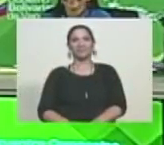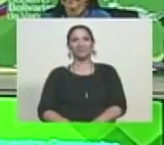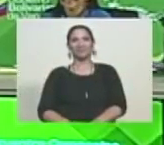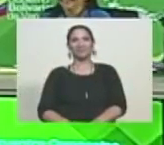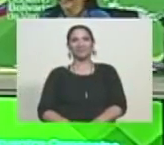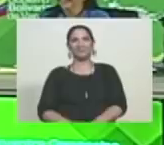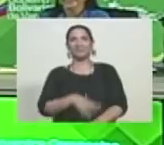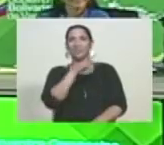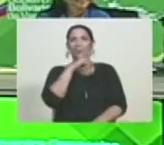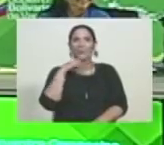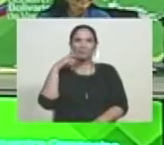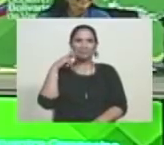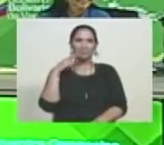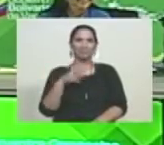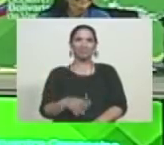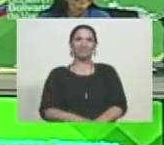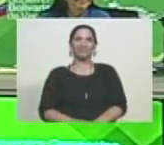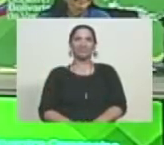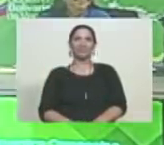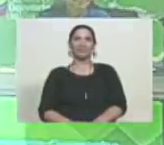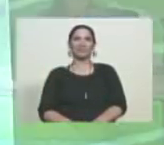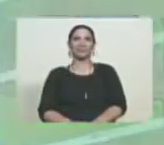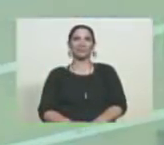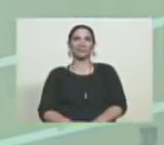vale. Sabroso.